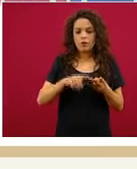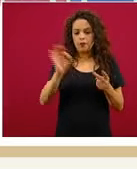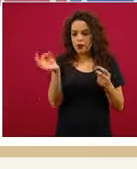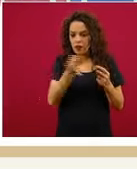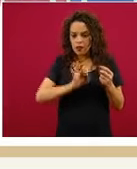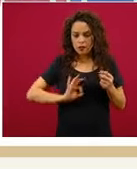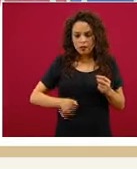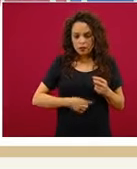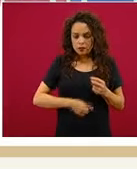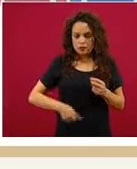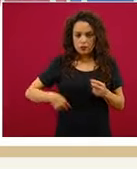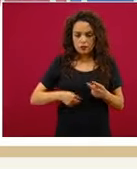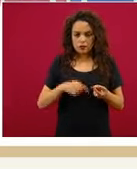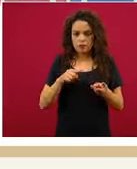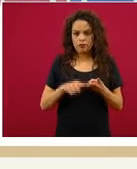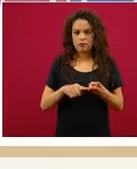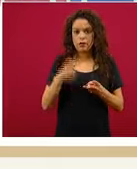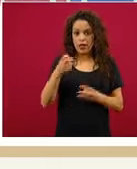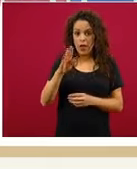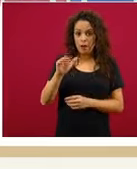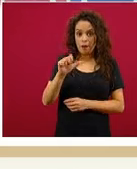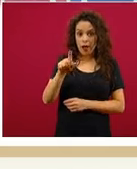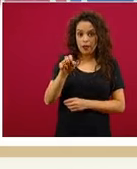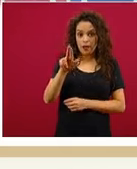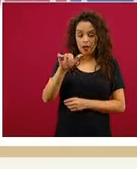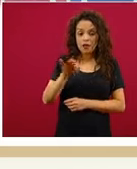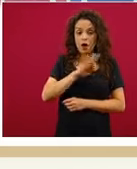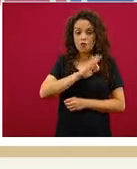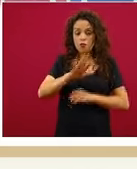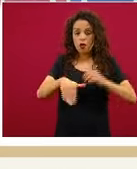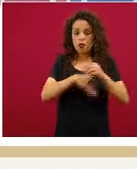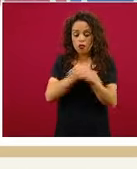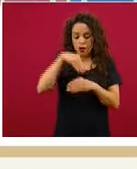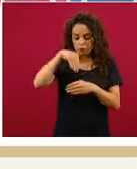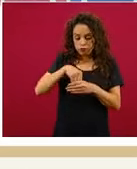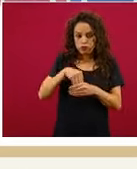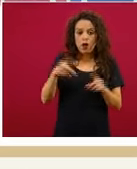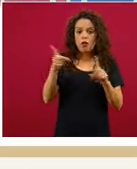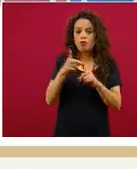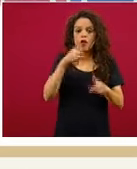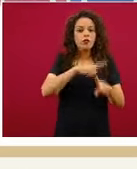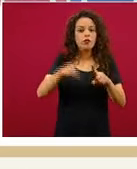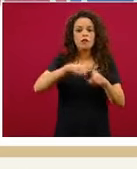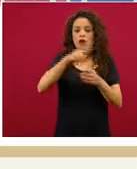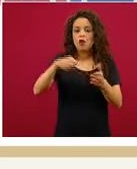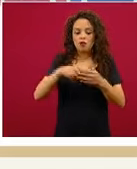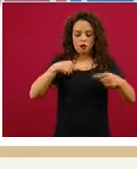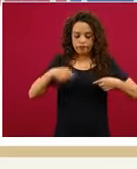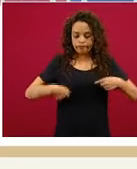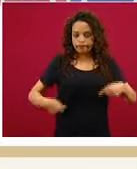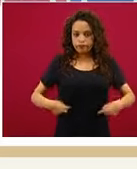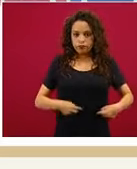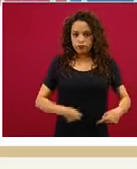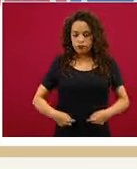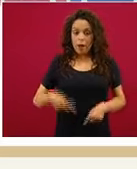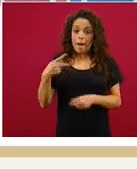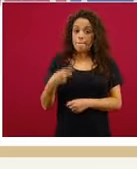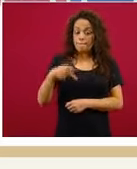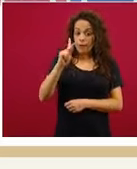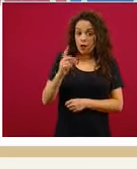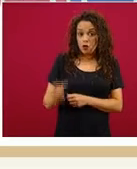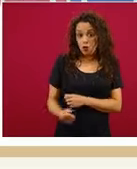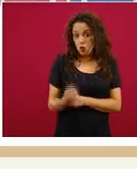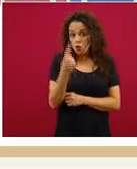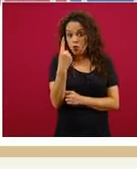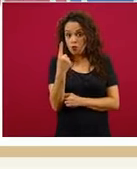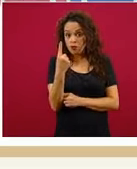decir, es una bacteria que puede alojarse en múltiples órganos del cuerpo. Sin embargo, uno de ellos,